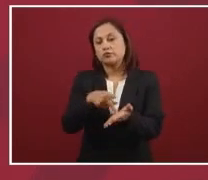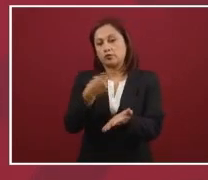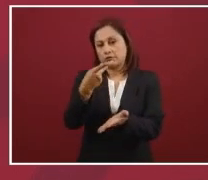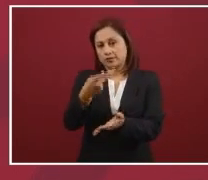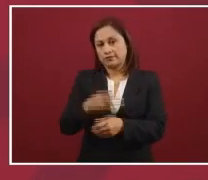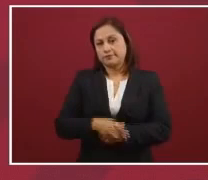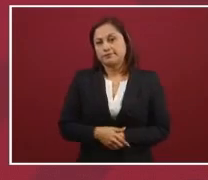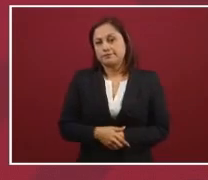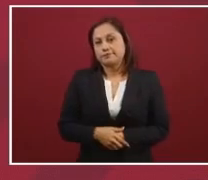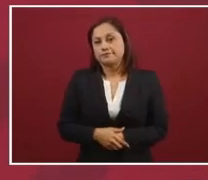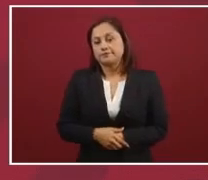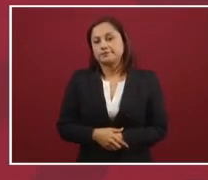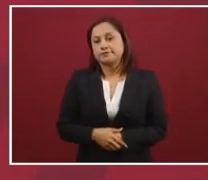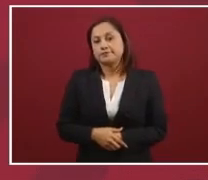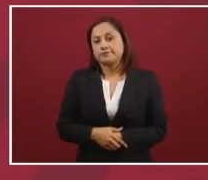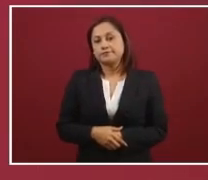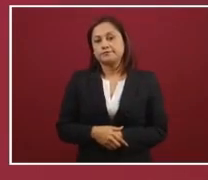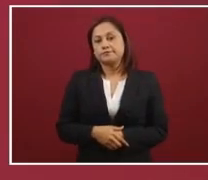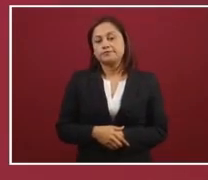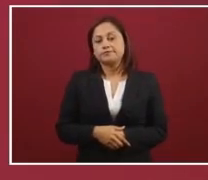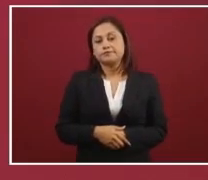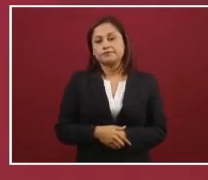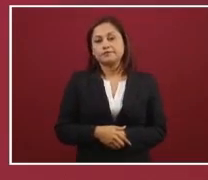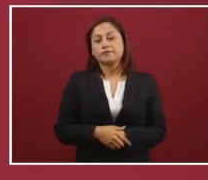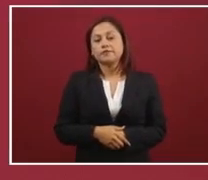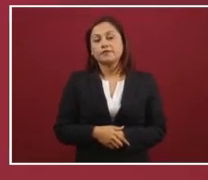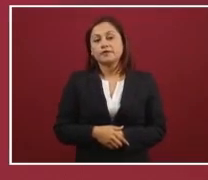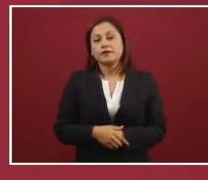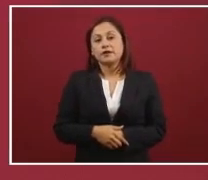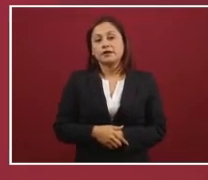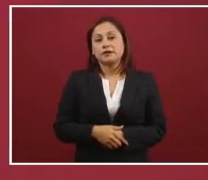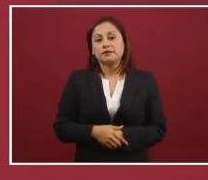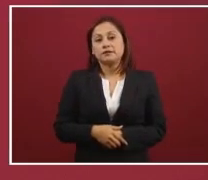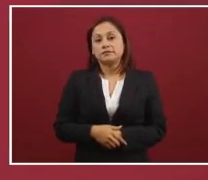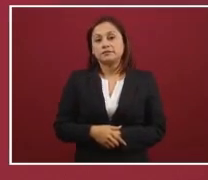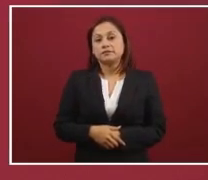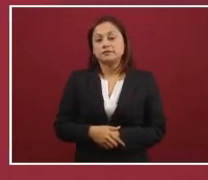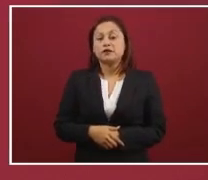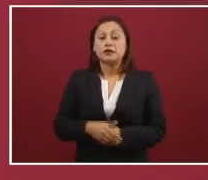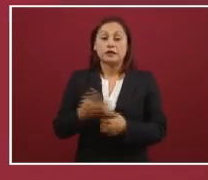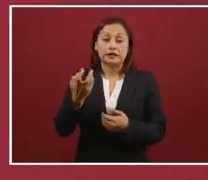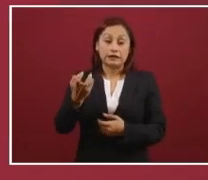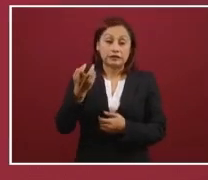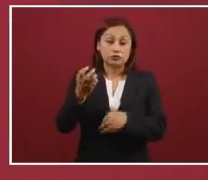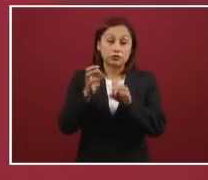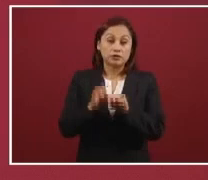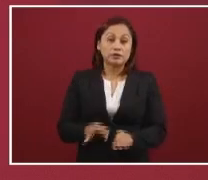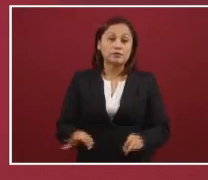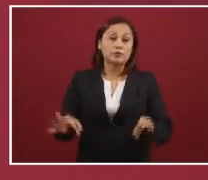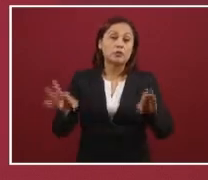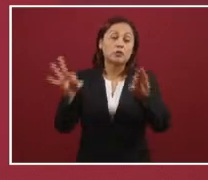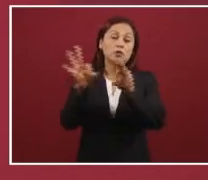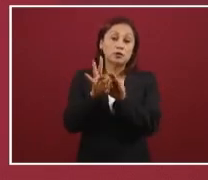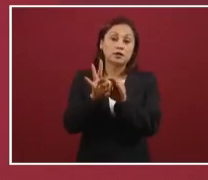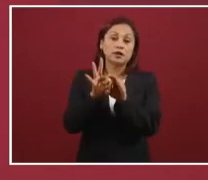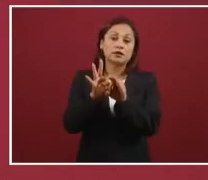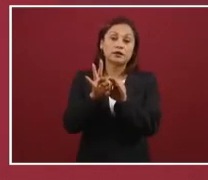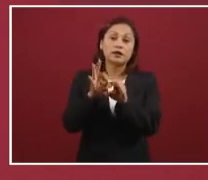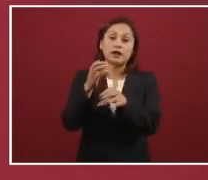es algo muy importante el que todos los bienes